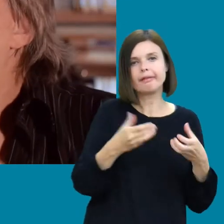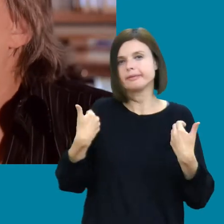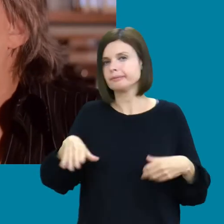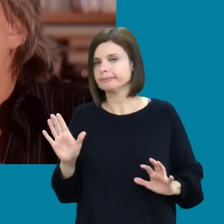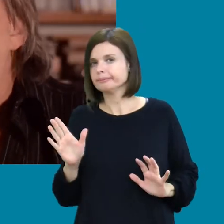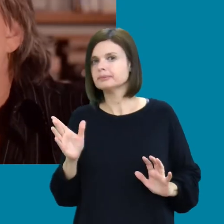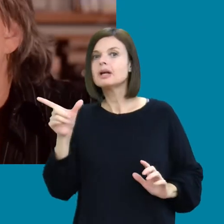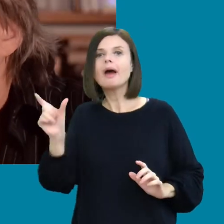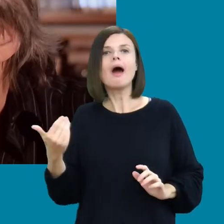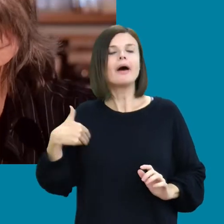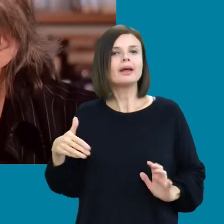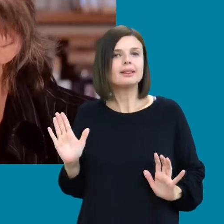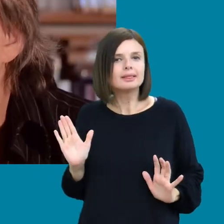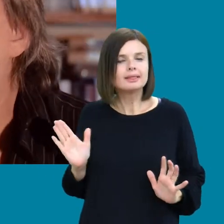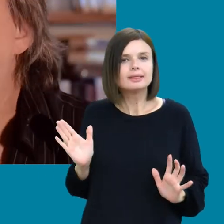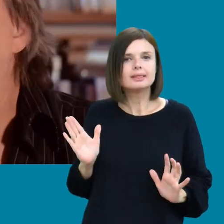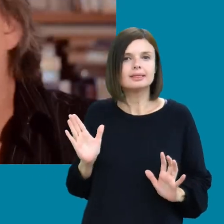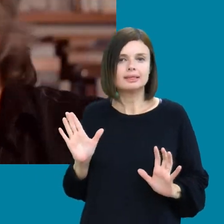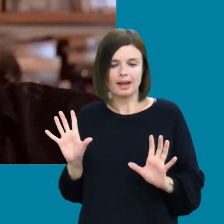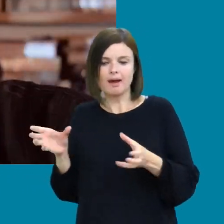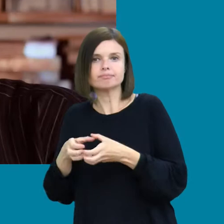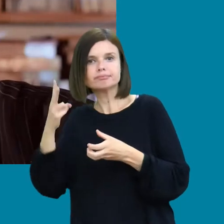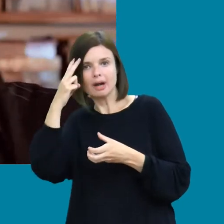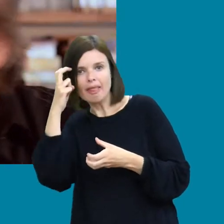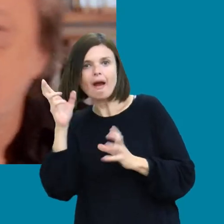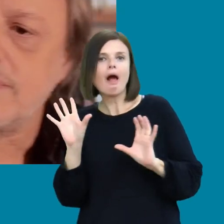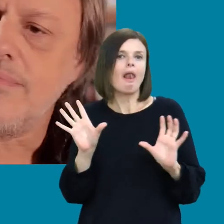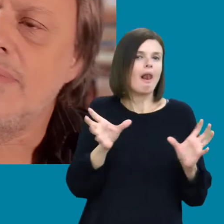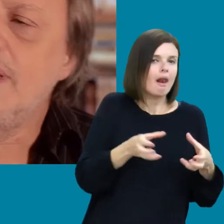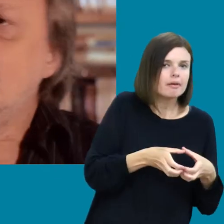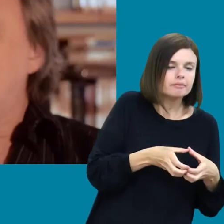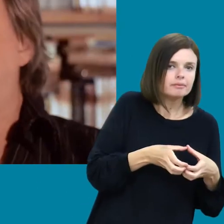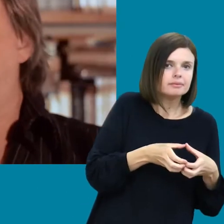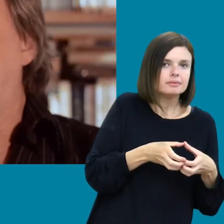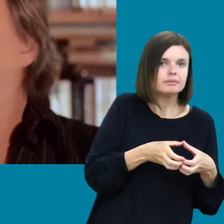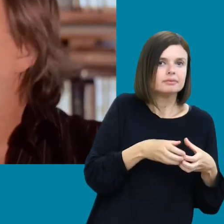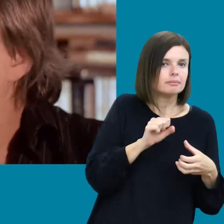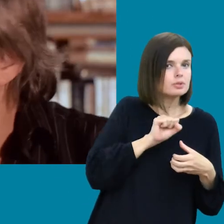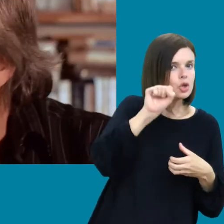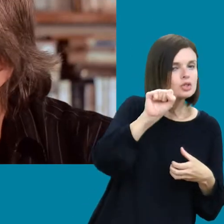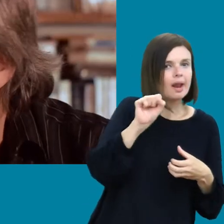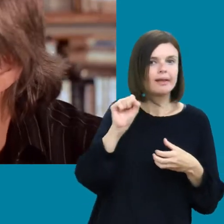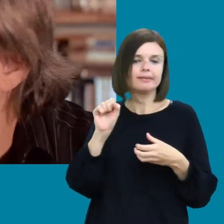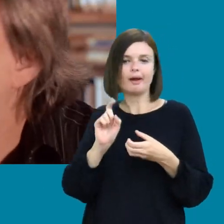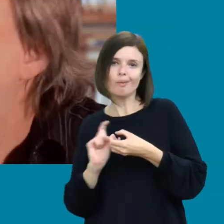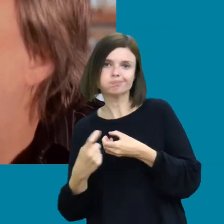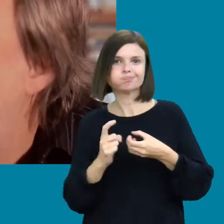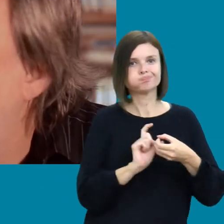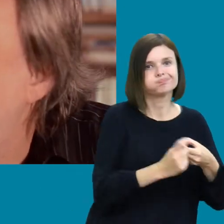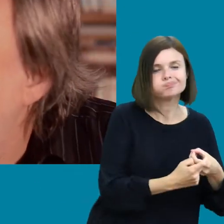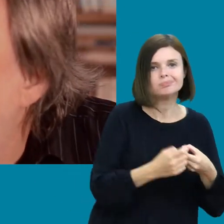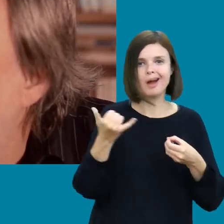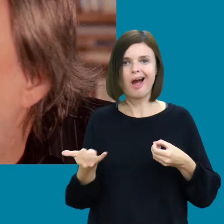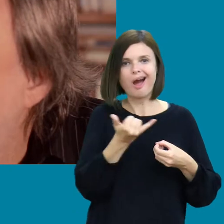una captura por parte de la Unión Cívica Radical, en parte el Partido Socialista, podríamos decir, que